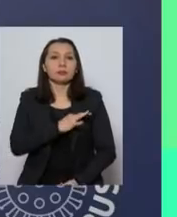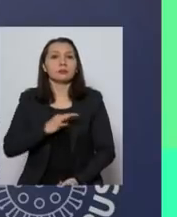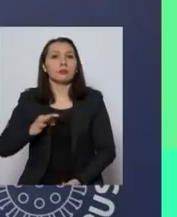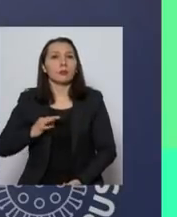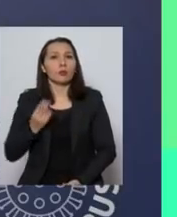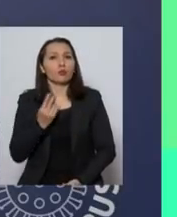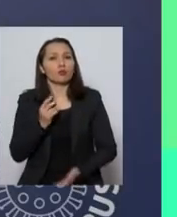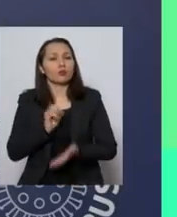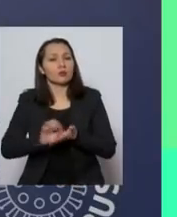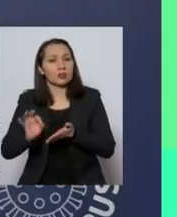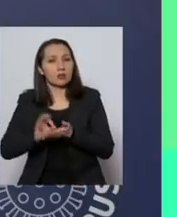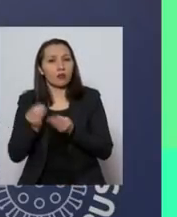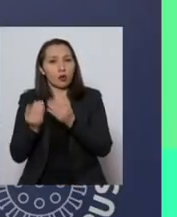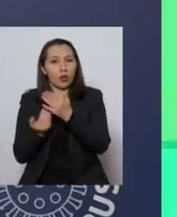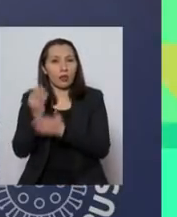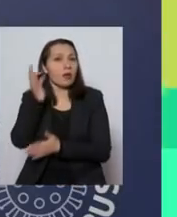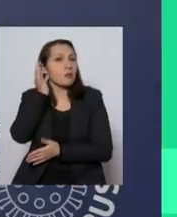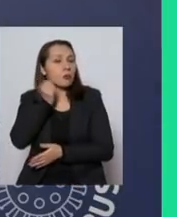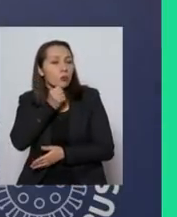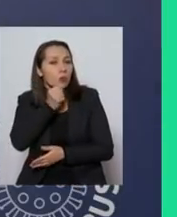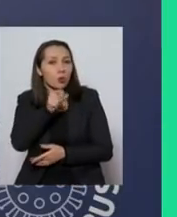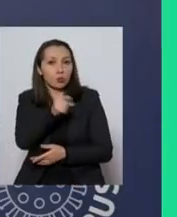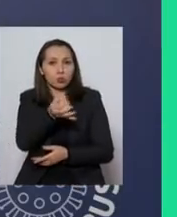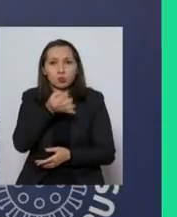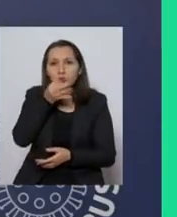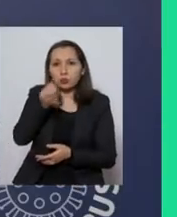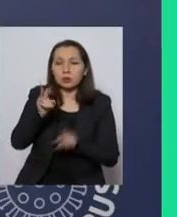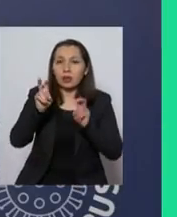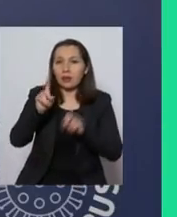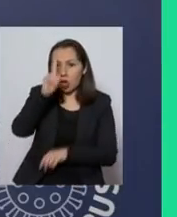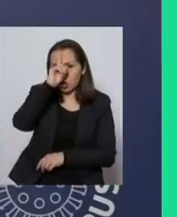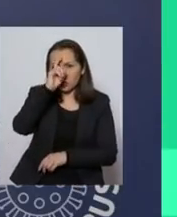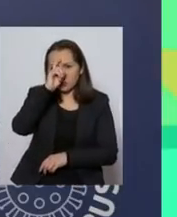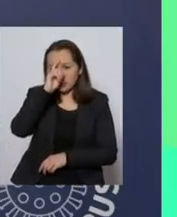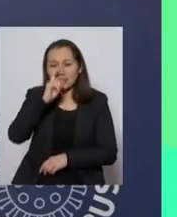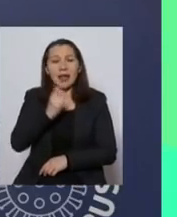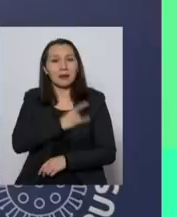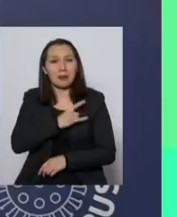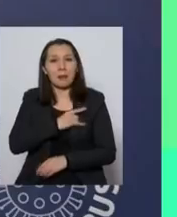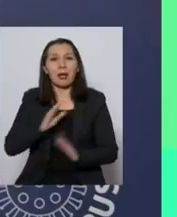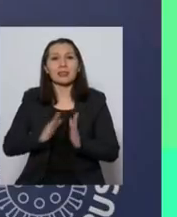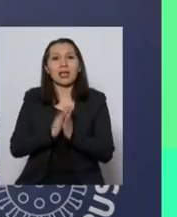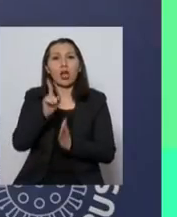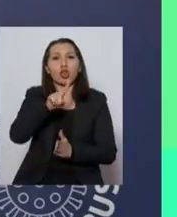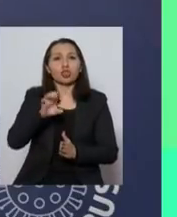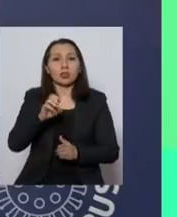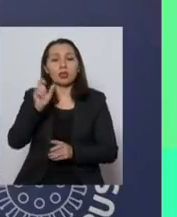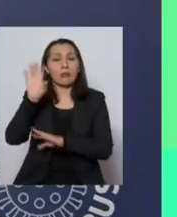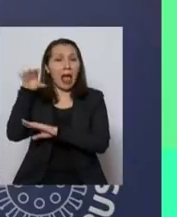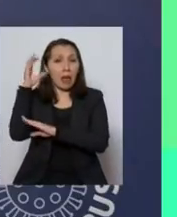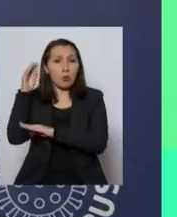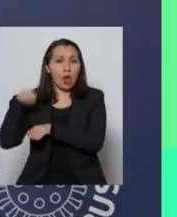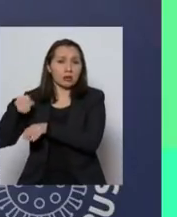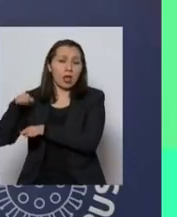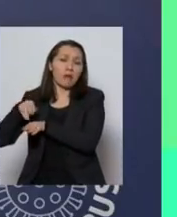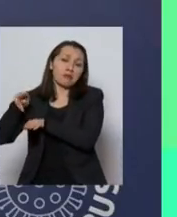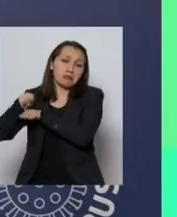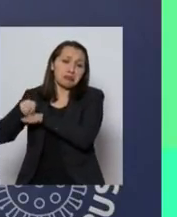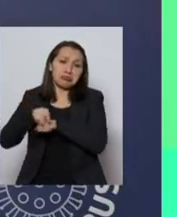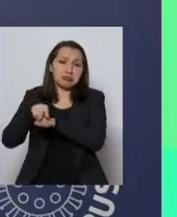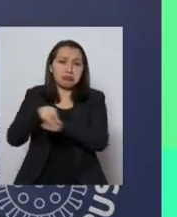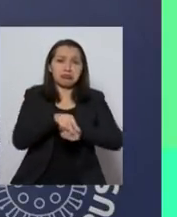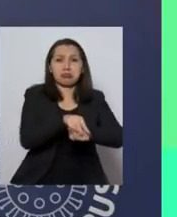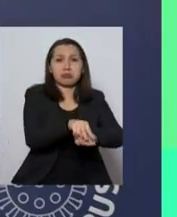Ministro, subsecretarios, buenos días. Ministro, usted hablaba justamente del Hospital San José. Dice que hay ambulancias que llevan a pacientes que